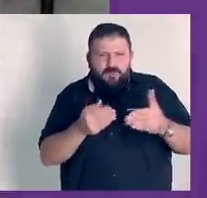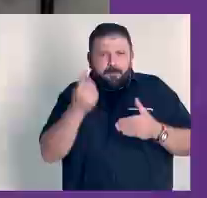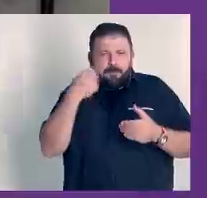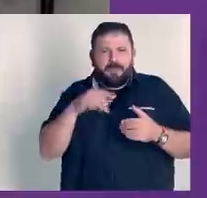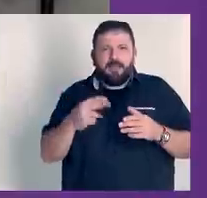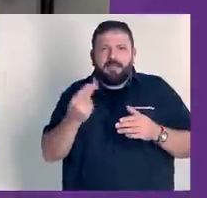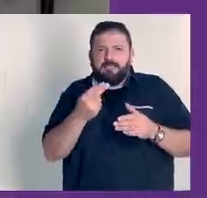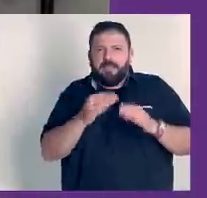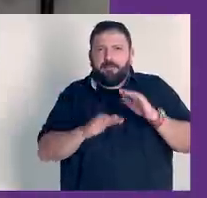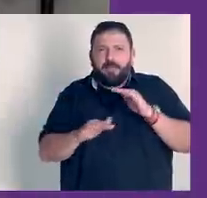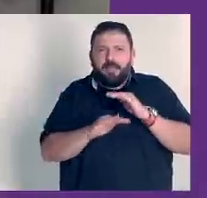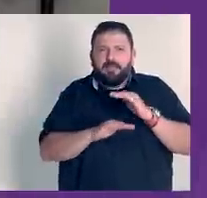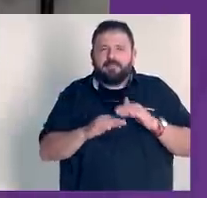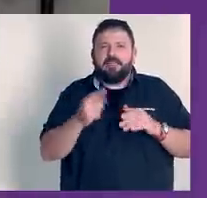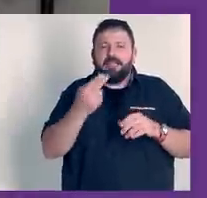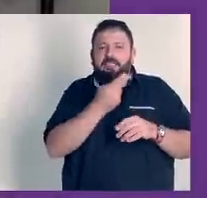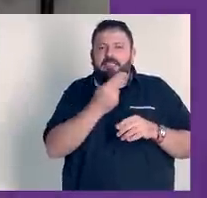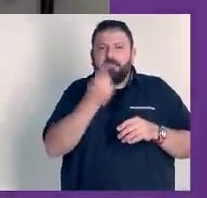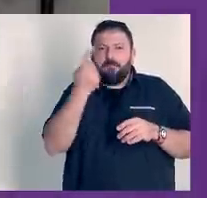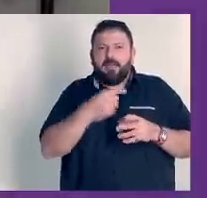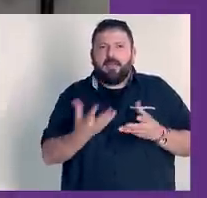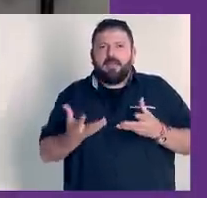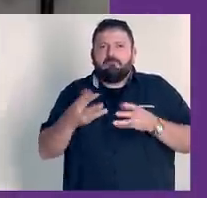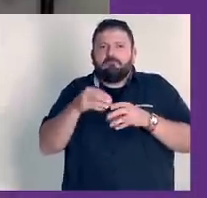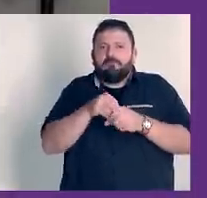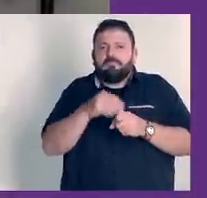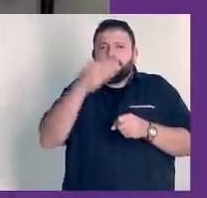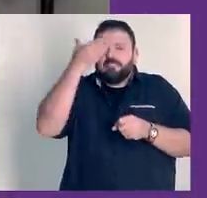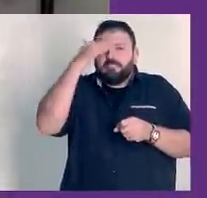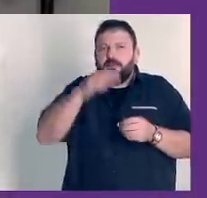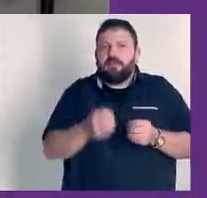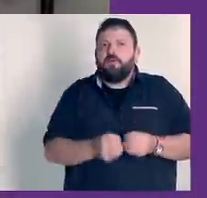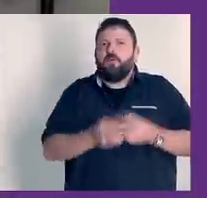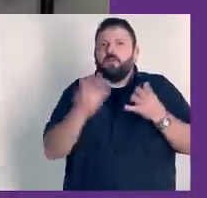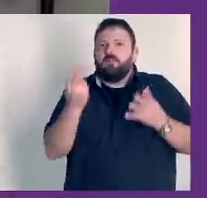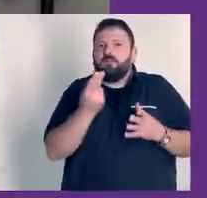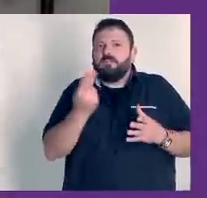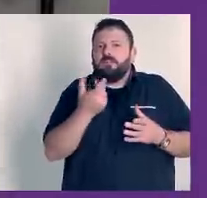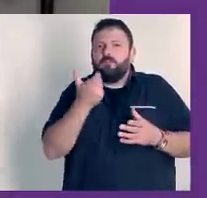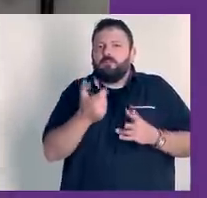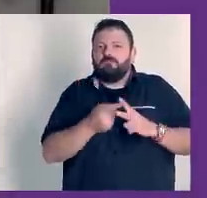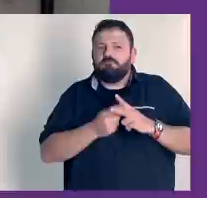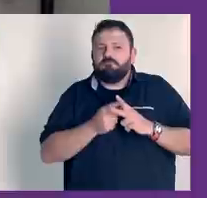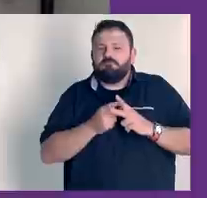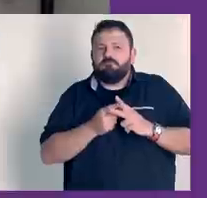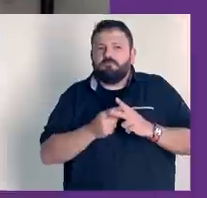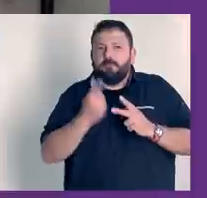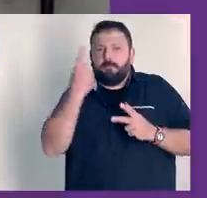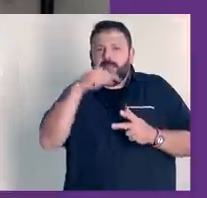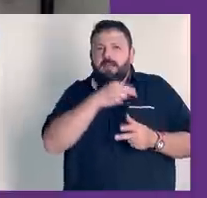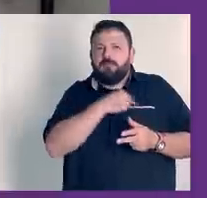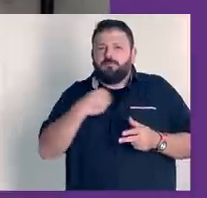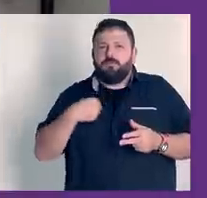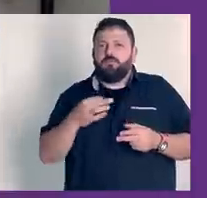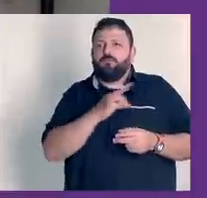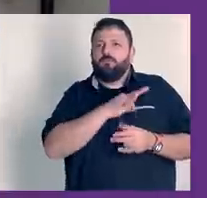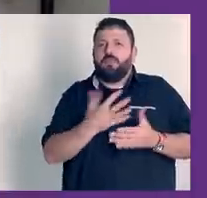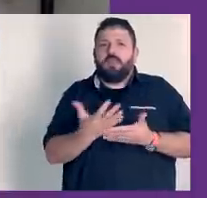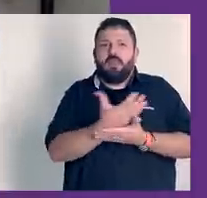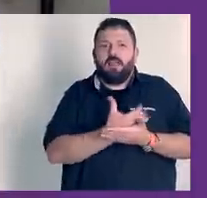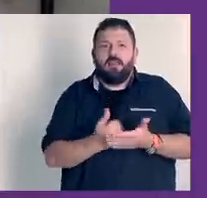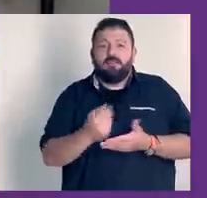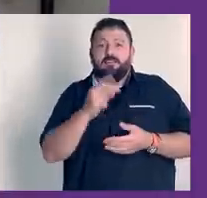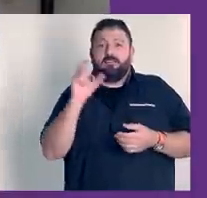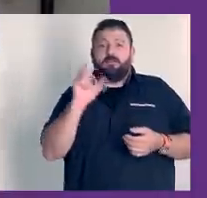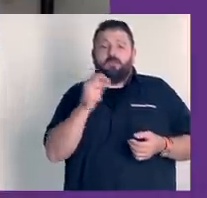que necesitábamos cubrir y para saber cuánto dinero necesitábamos ganar. Y a mí me dio la cuenta de que entregar